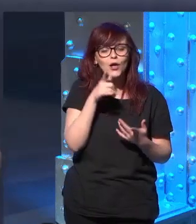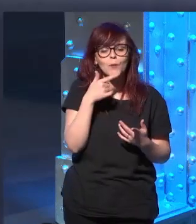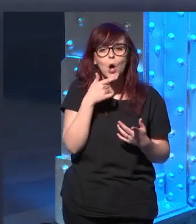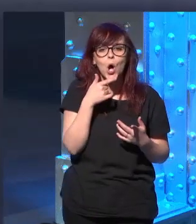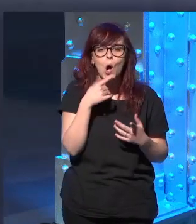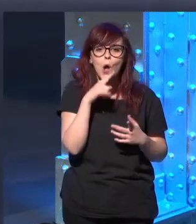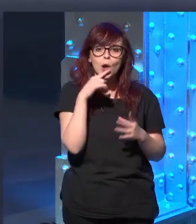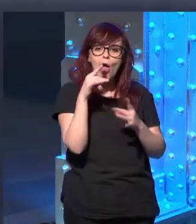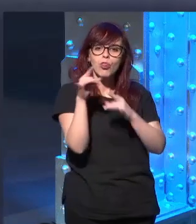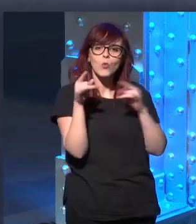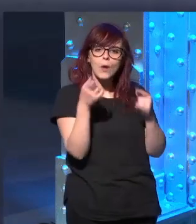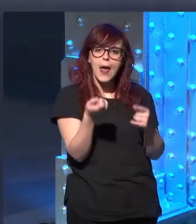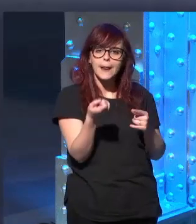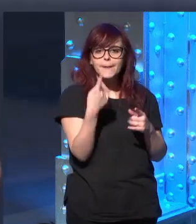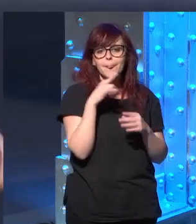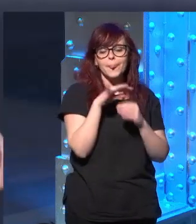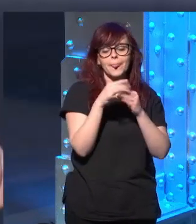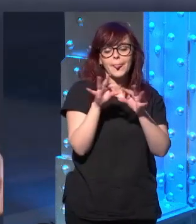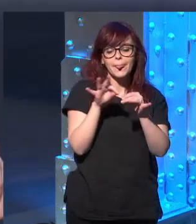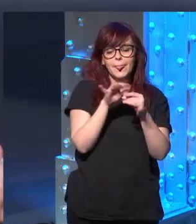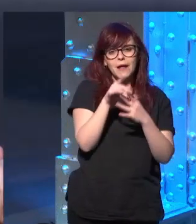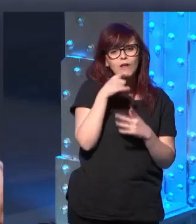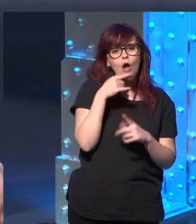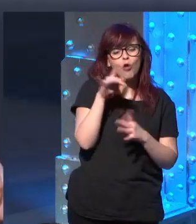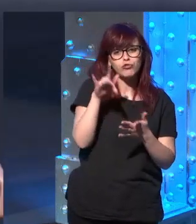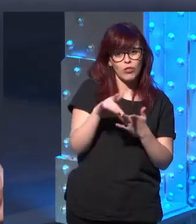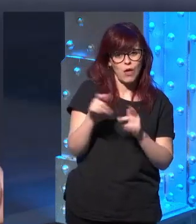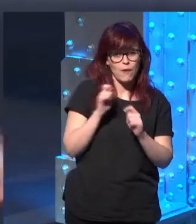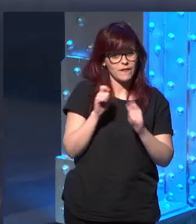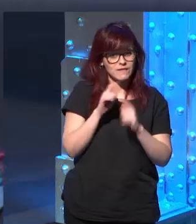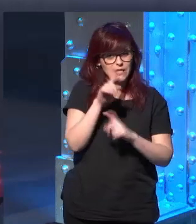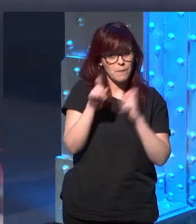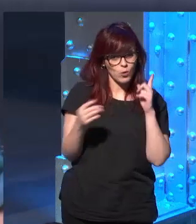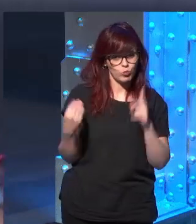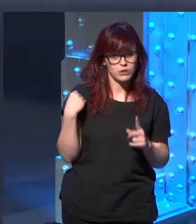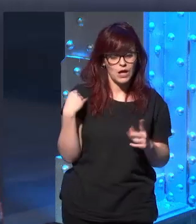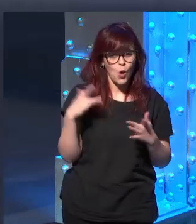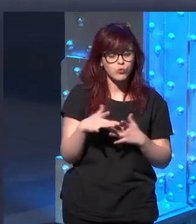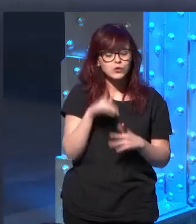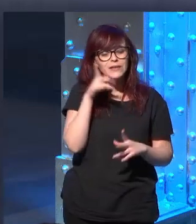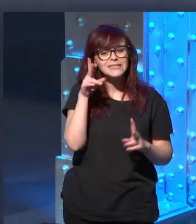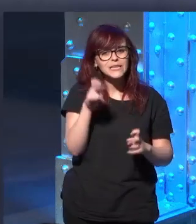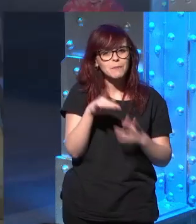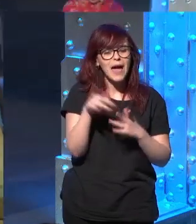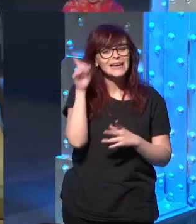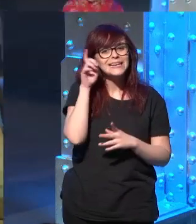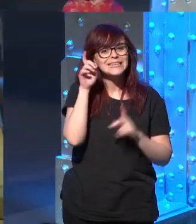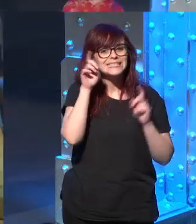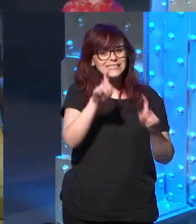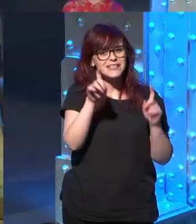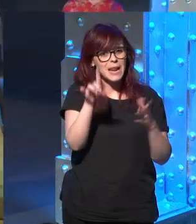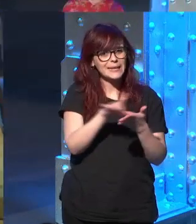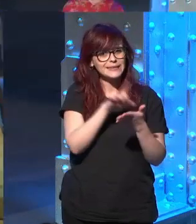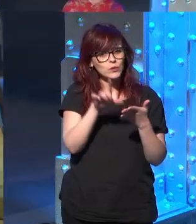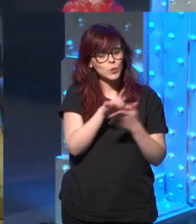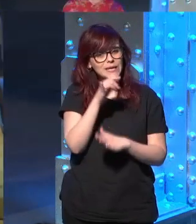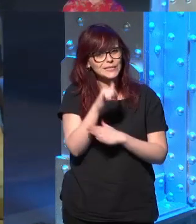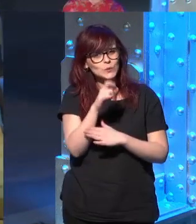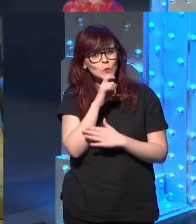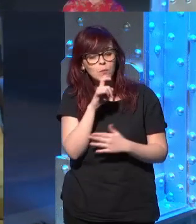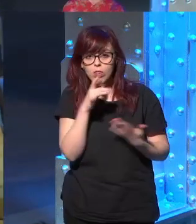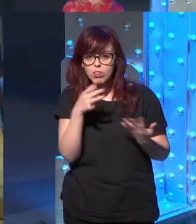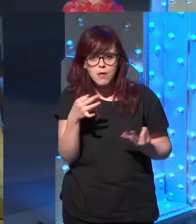ser otra. Yo realmente no sé, es que el otro día me lo preguntaban en una entrevista, ¿no?, con respecto a cómo veía lo de la enseñanza de la literatura en los institutos, y